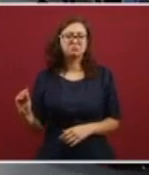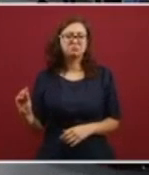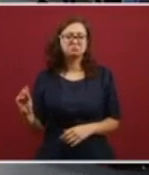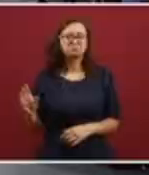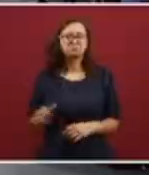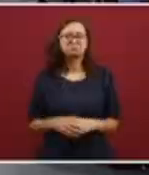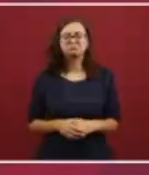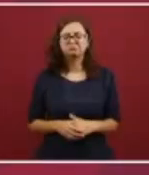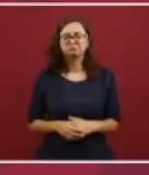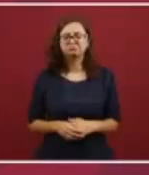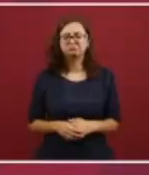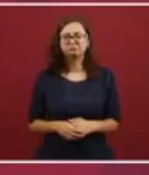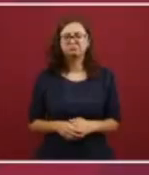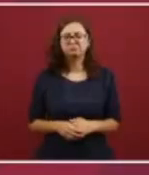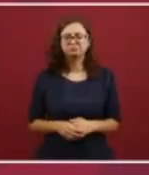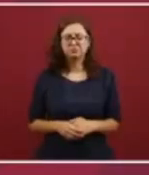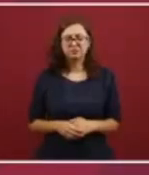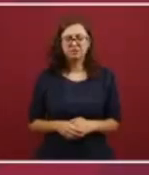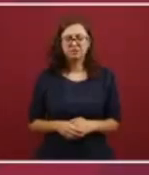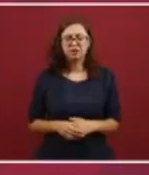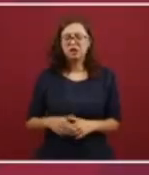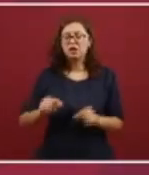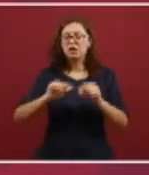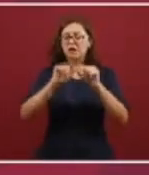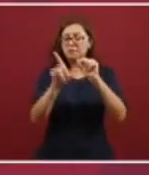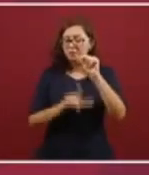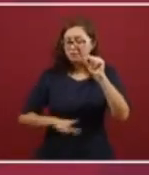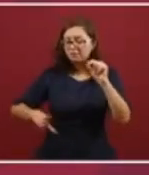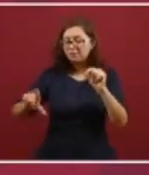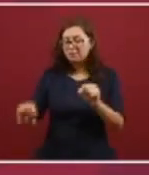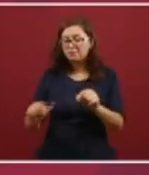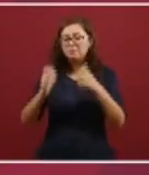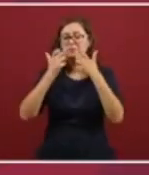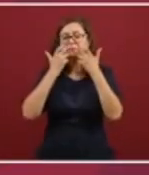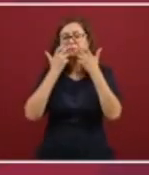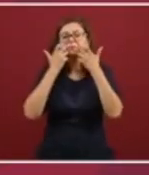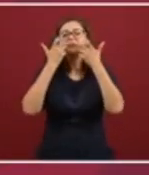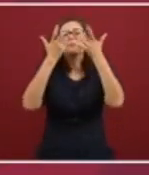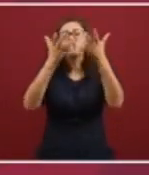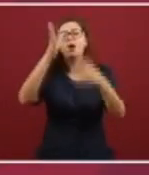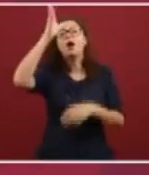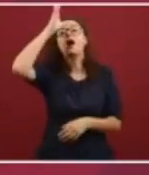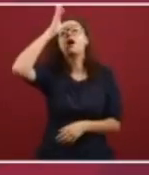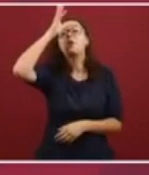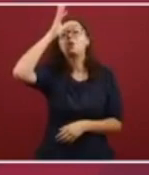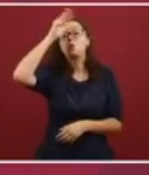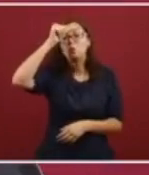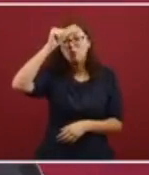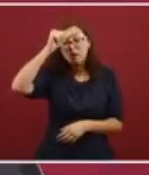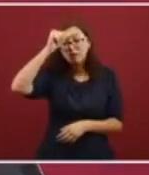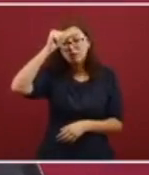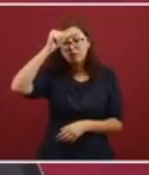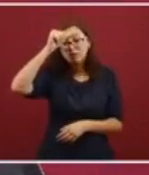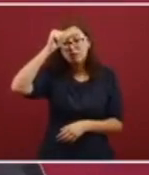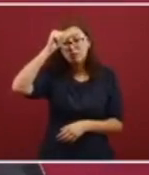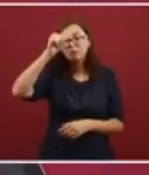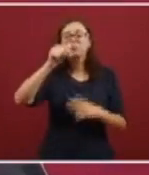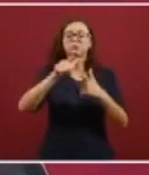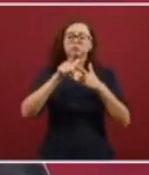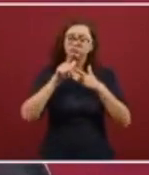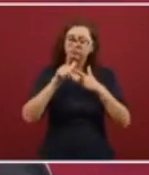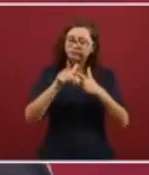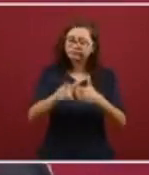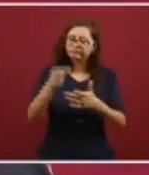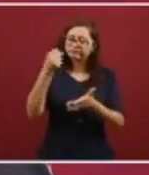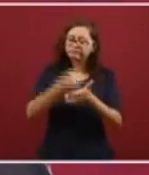ayuden? Deseamos los mexicanos que se llegue a un acuerdo y vamos a seguir